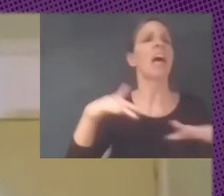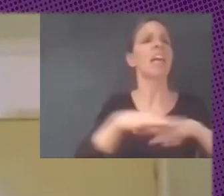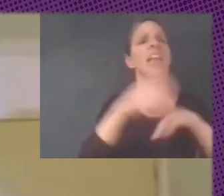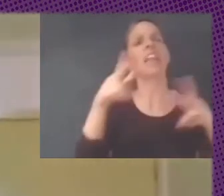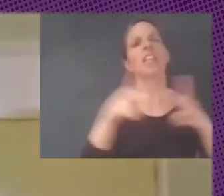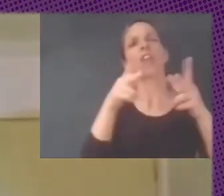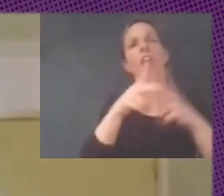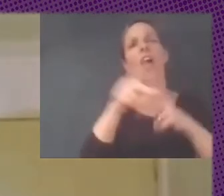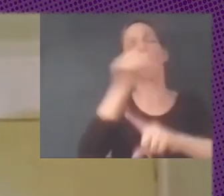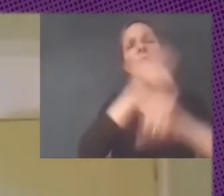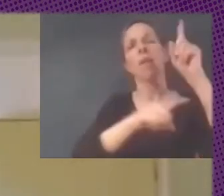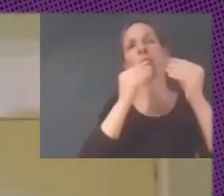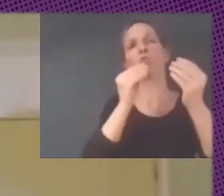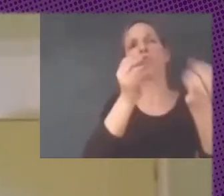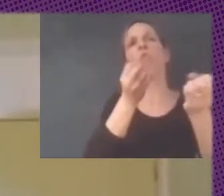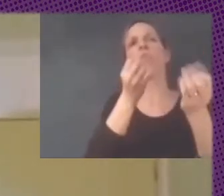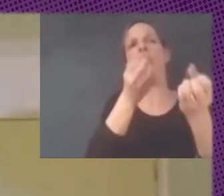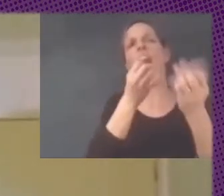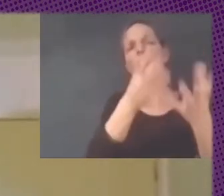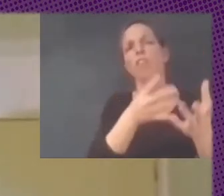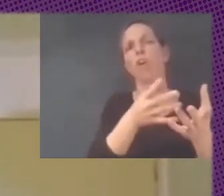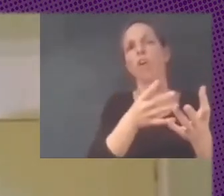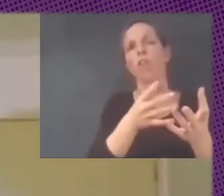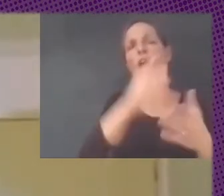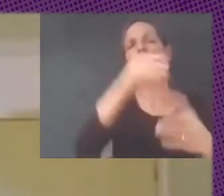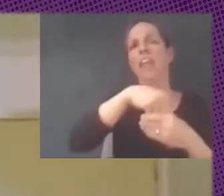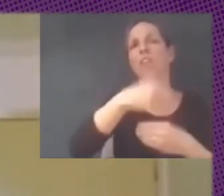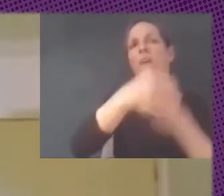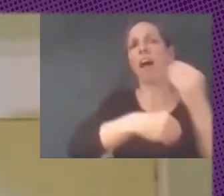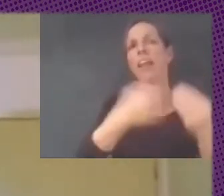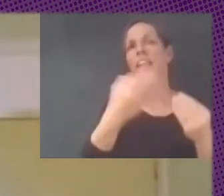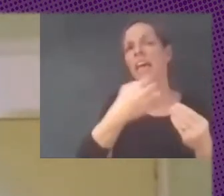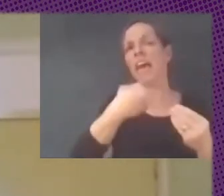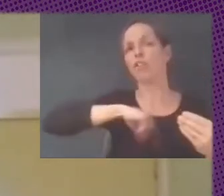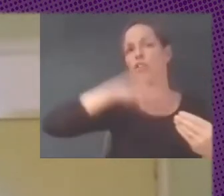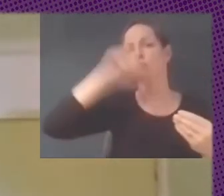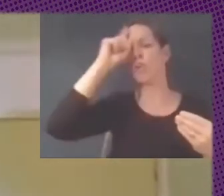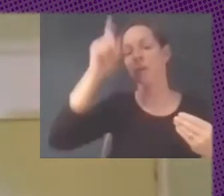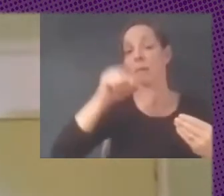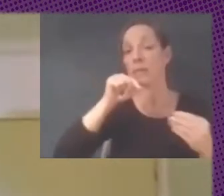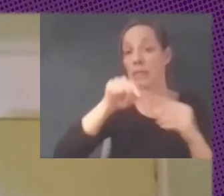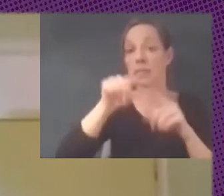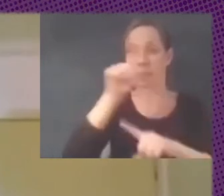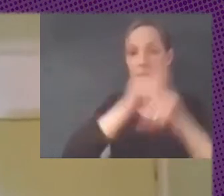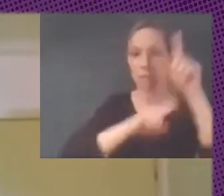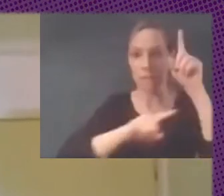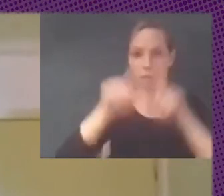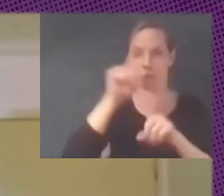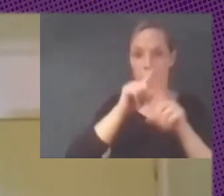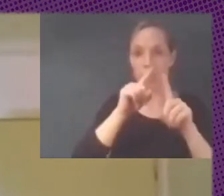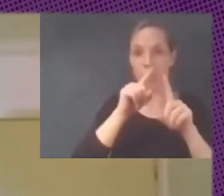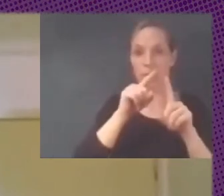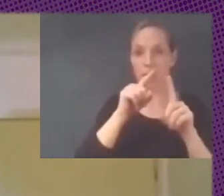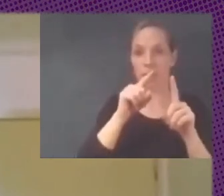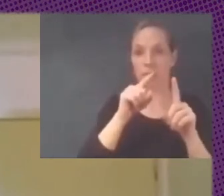datos y lo que hacen este problema a pesar de importante es pequeño